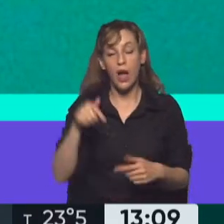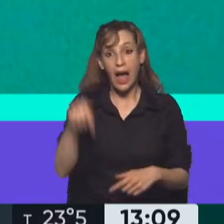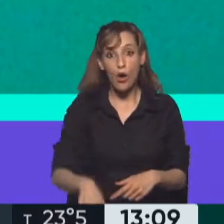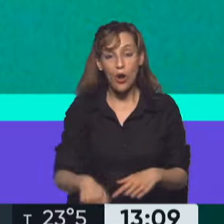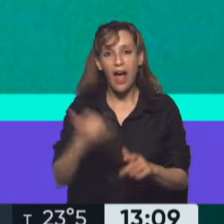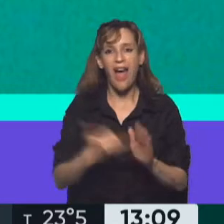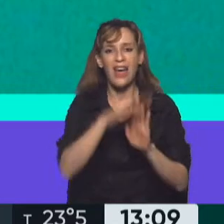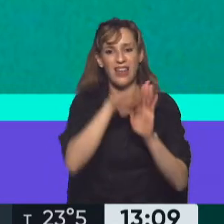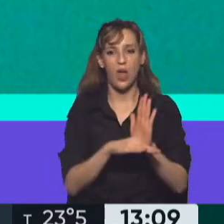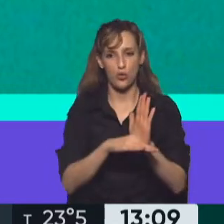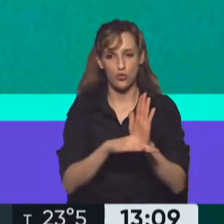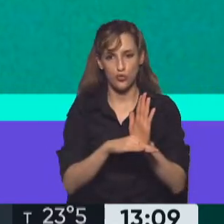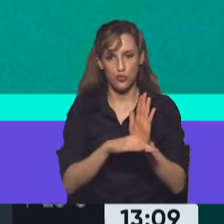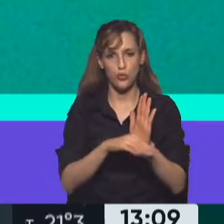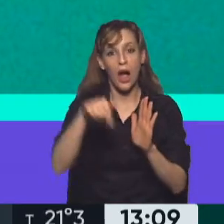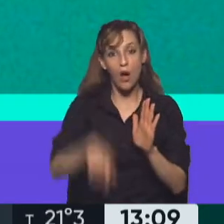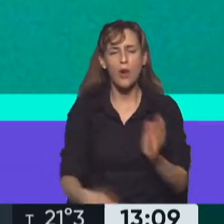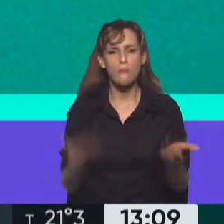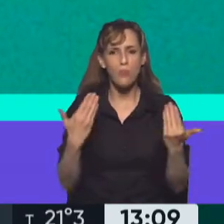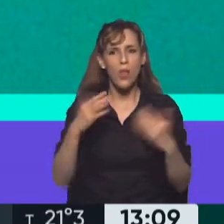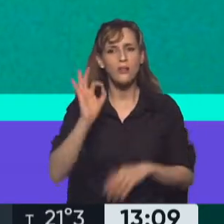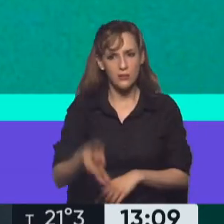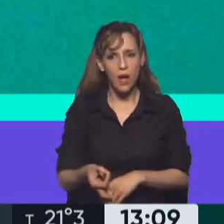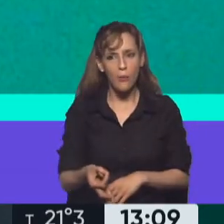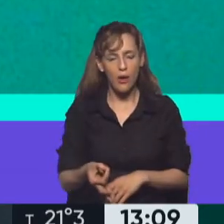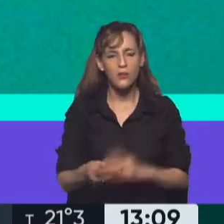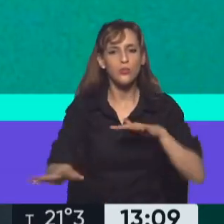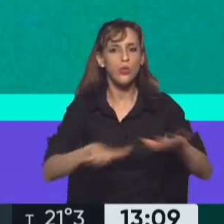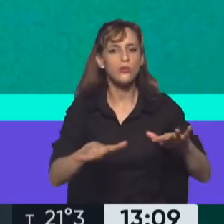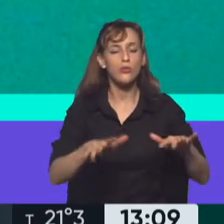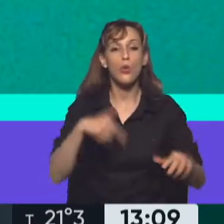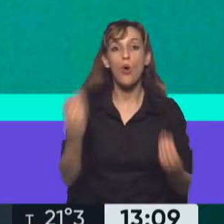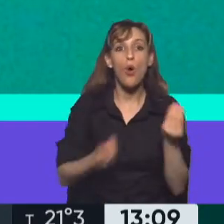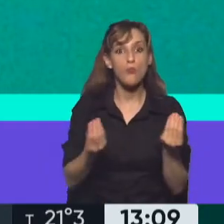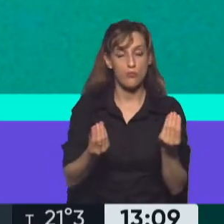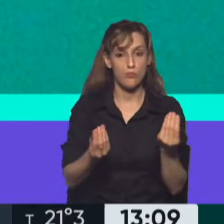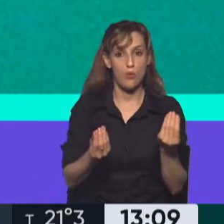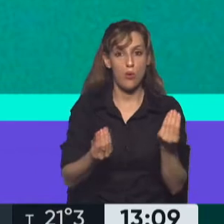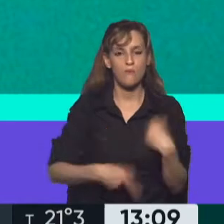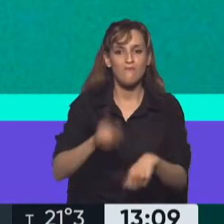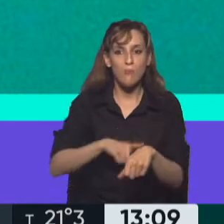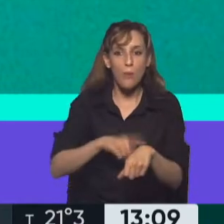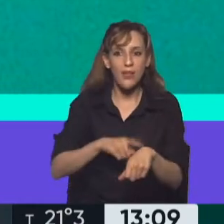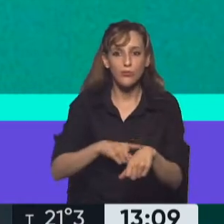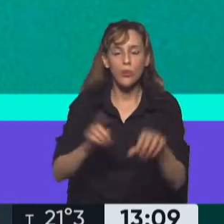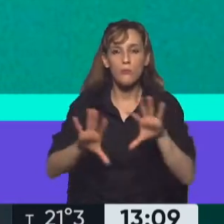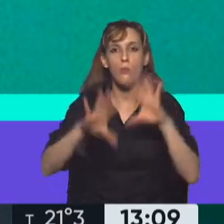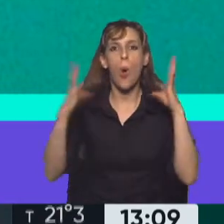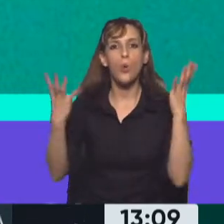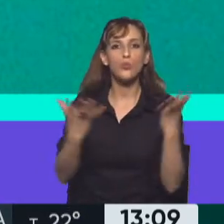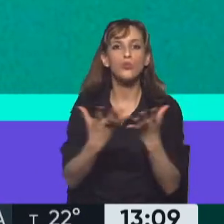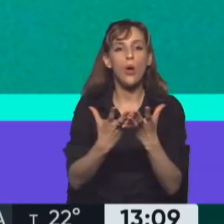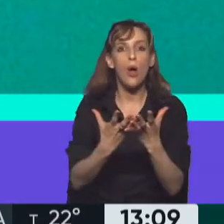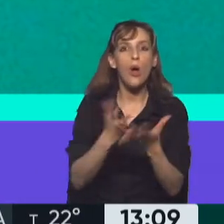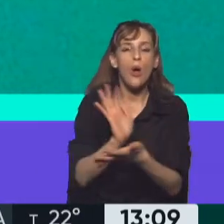aparecieron datos. Ahora tenemos la posibilidad de saber cómo estamos después de un momento que vivió la humanidad que podríamos